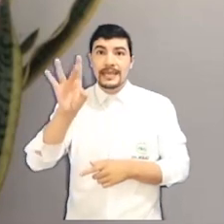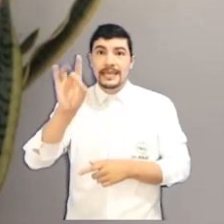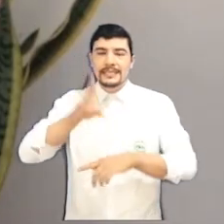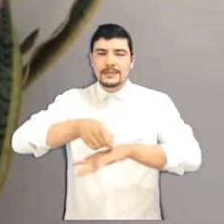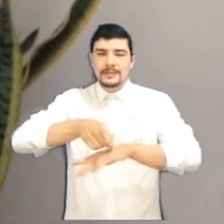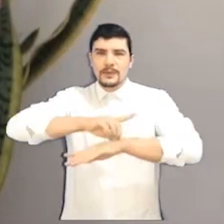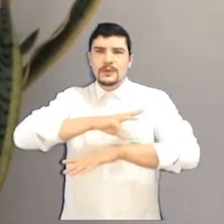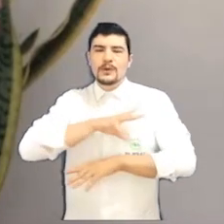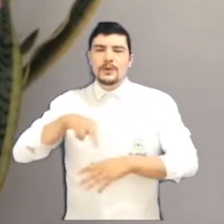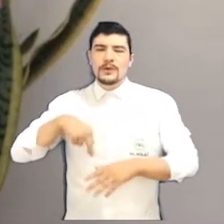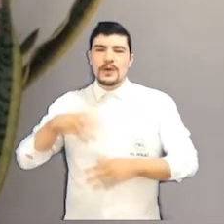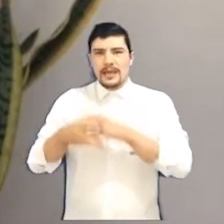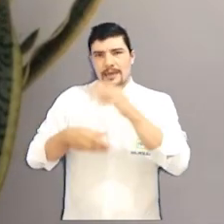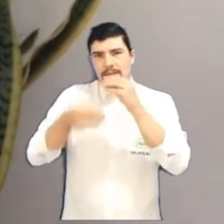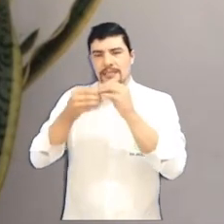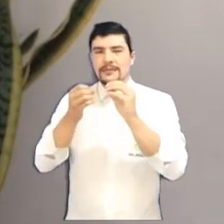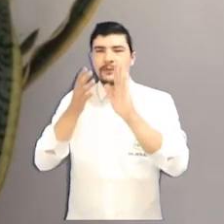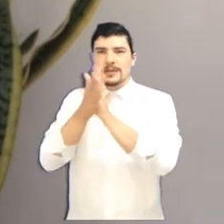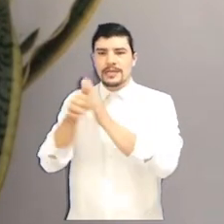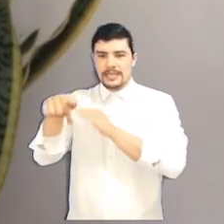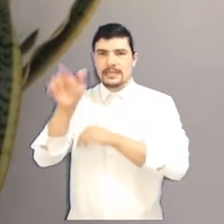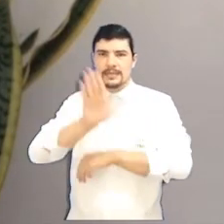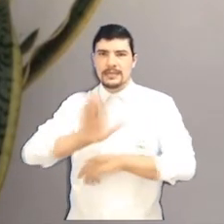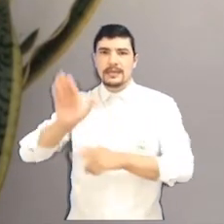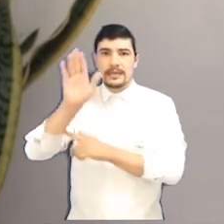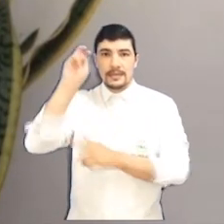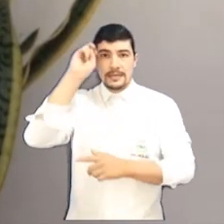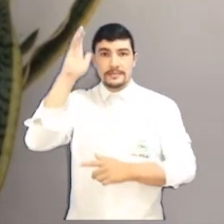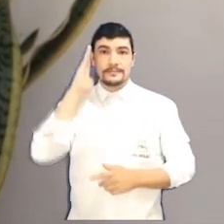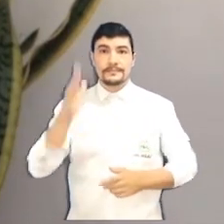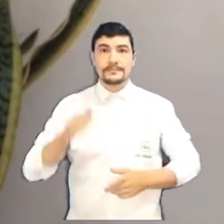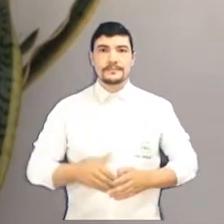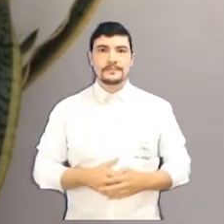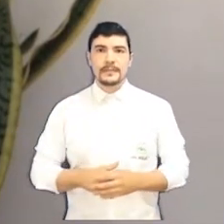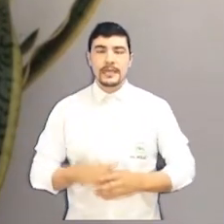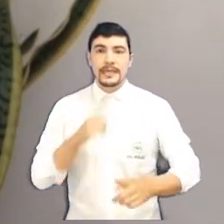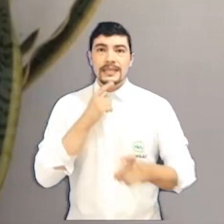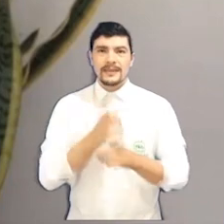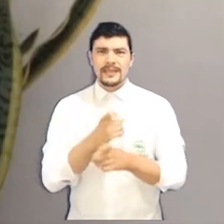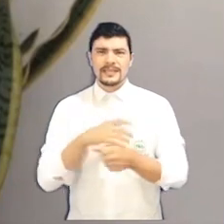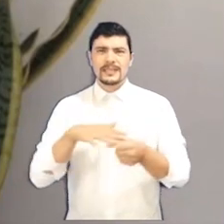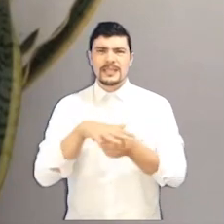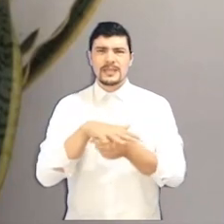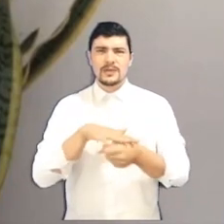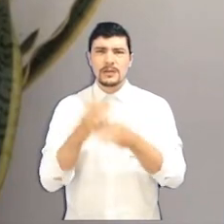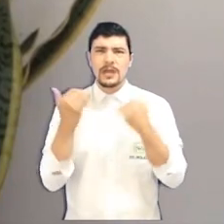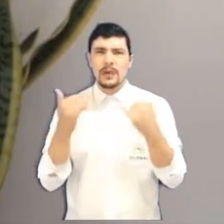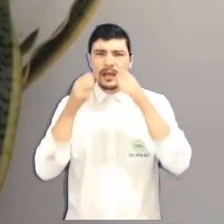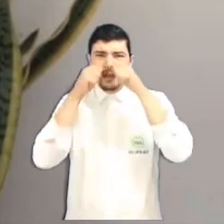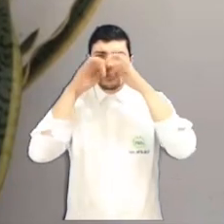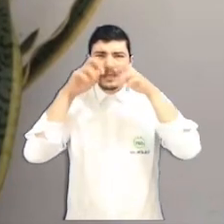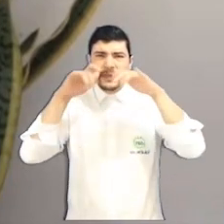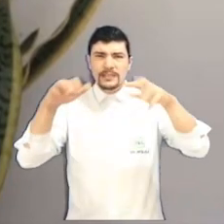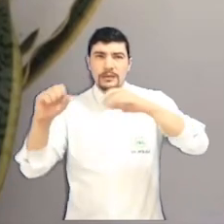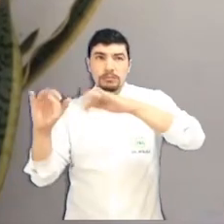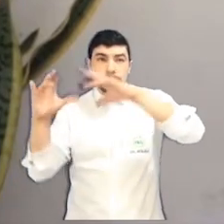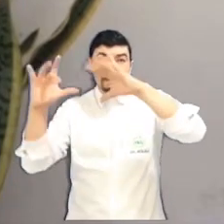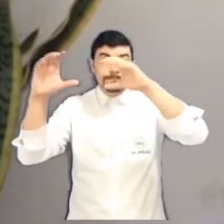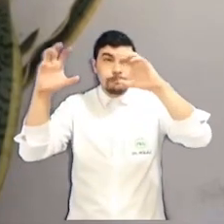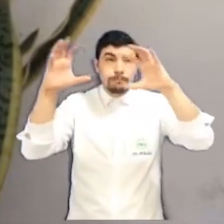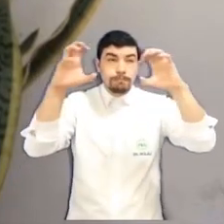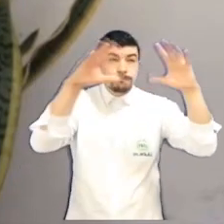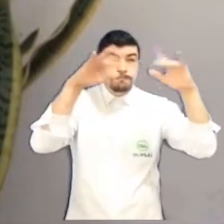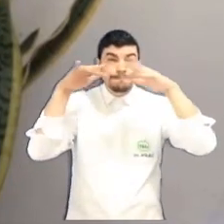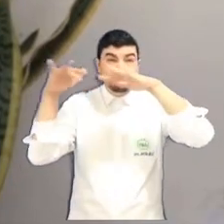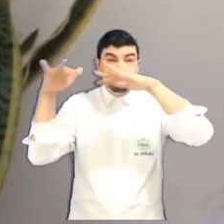área metropolitana, especialistas dicen que eso podría afectar severamente a personas con asma, rinitis o